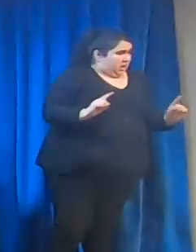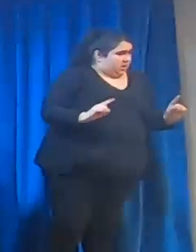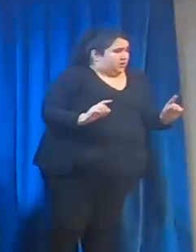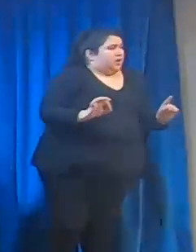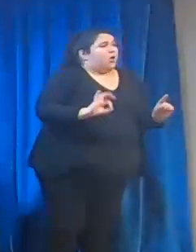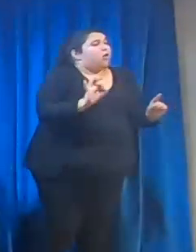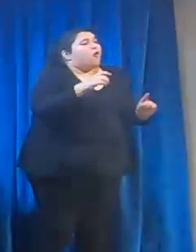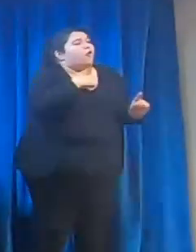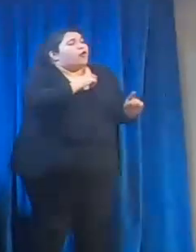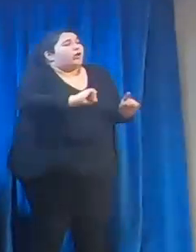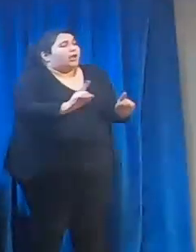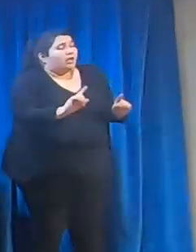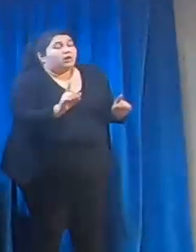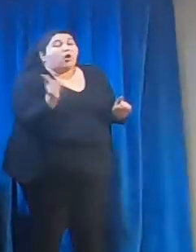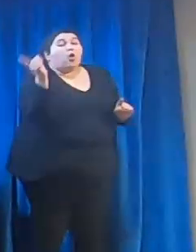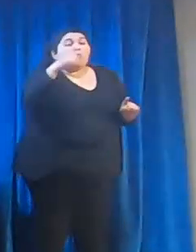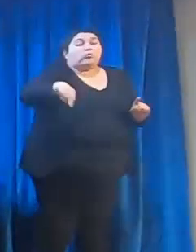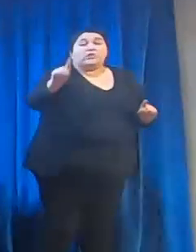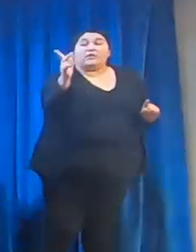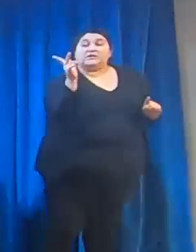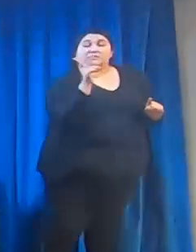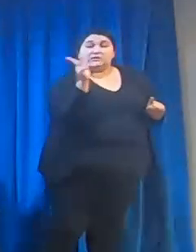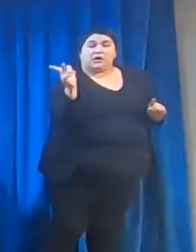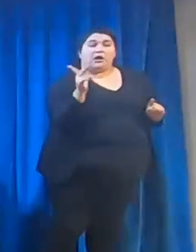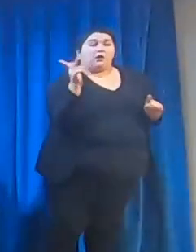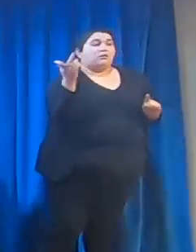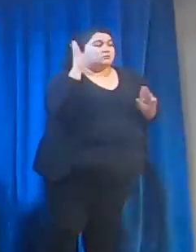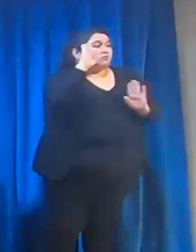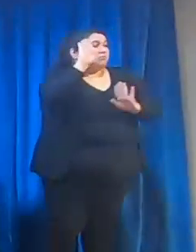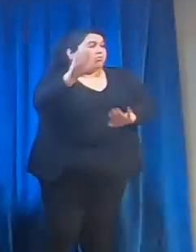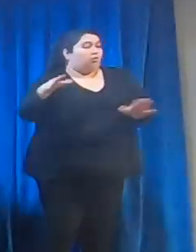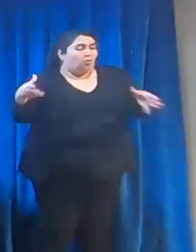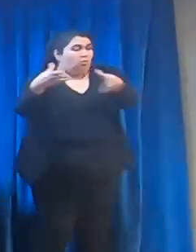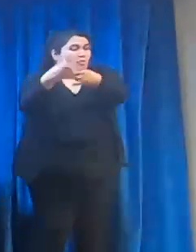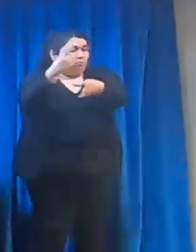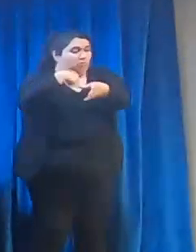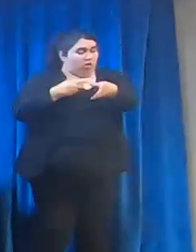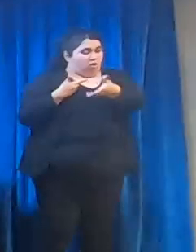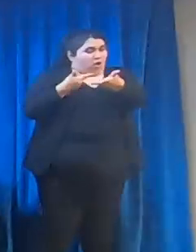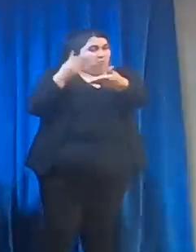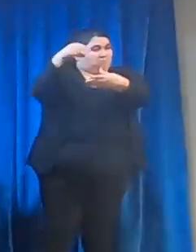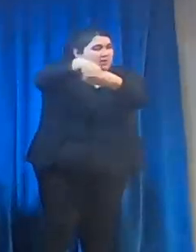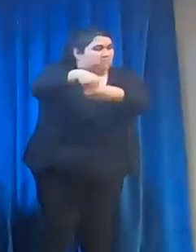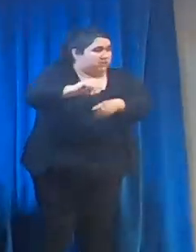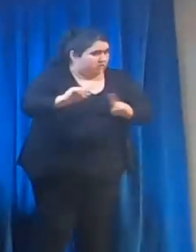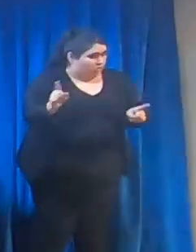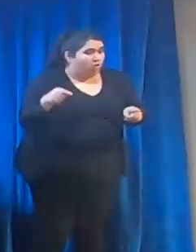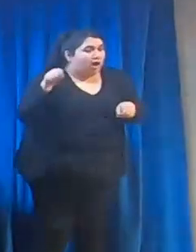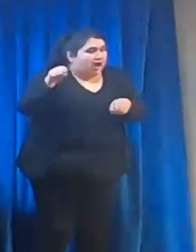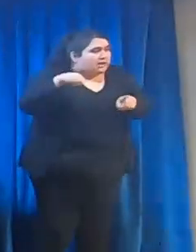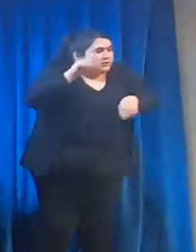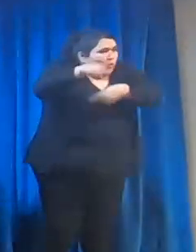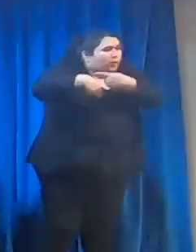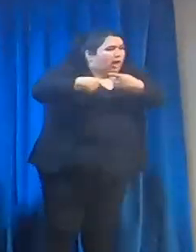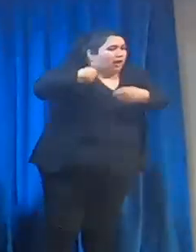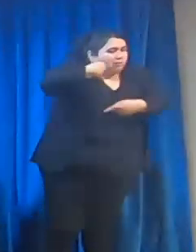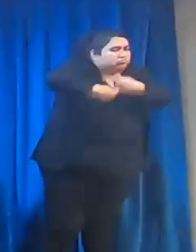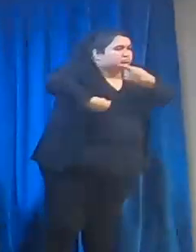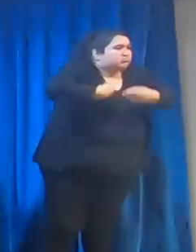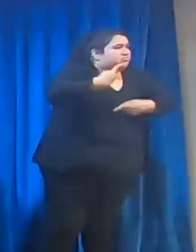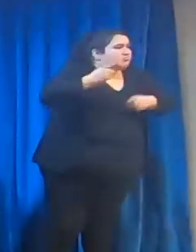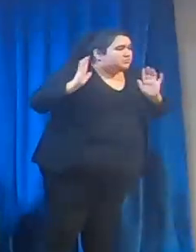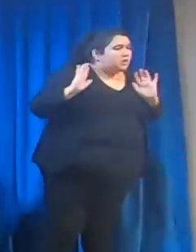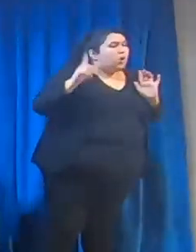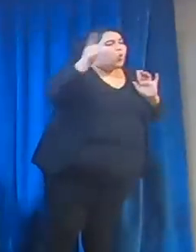de la escuela, puede ser que ustedes tres se vayan a hacer una pijamada y a mí no me inviten. Digo, todo eso es evolutivo, ¿no? Pensar que los chicos nunca